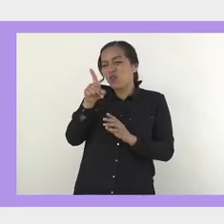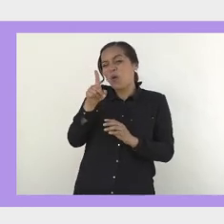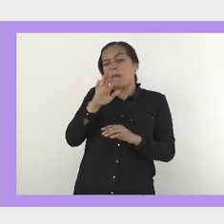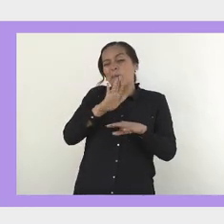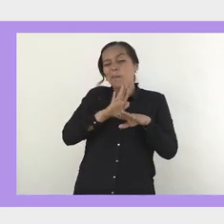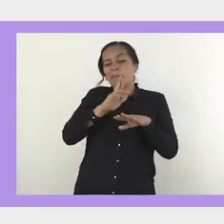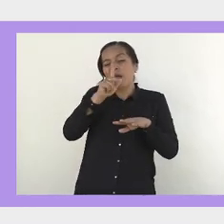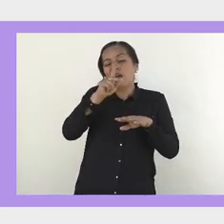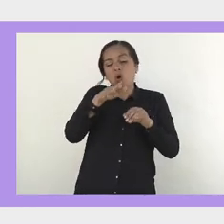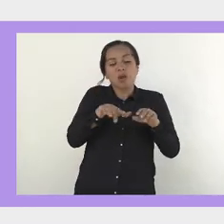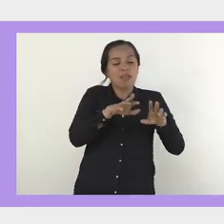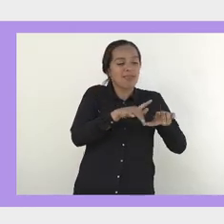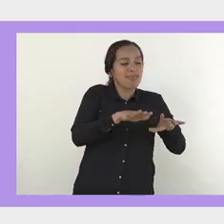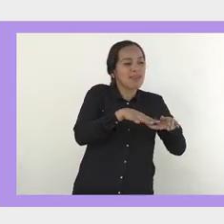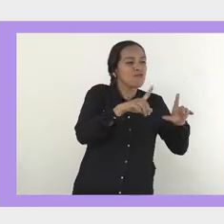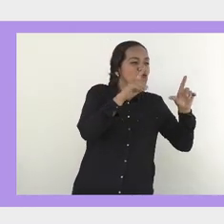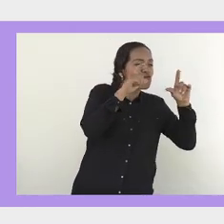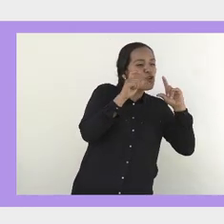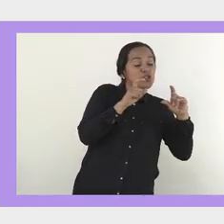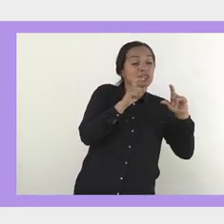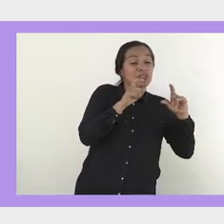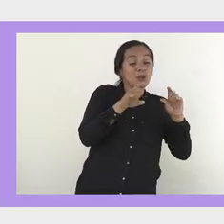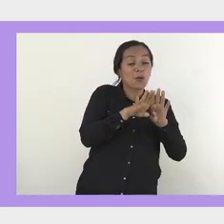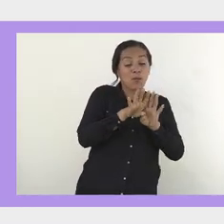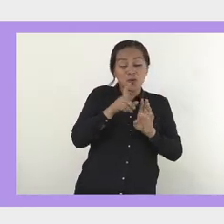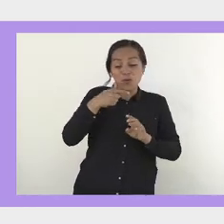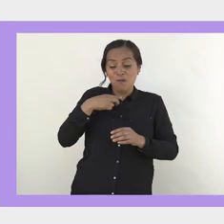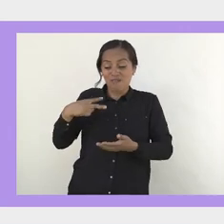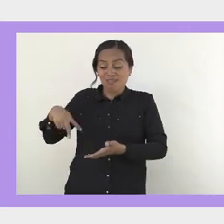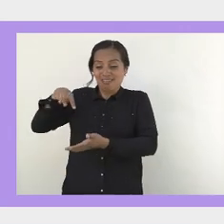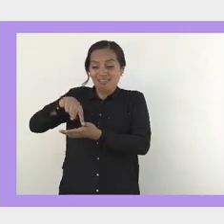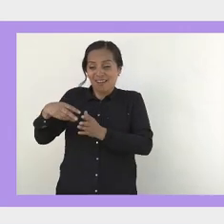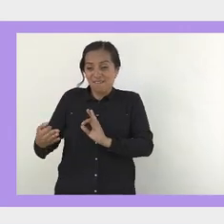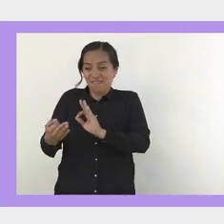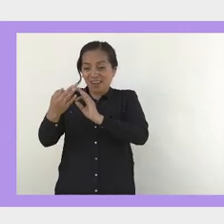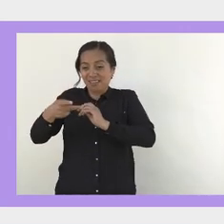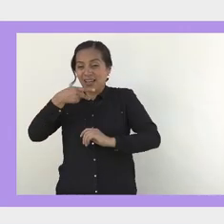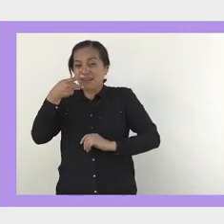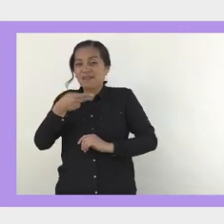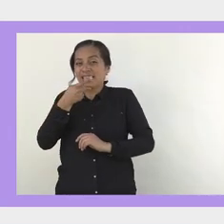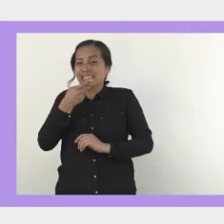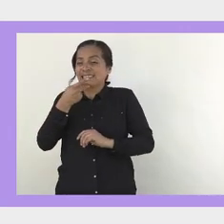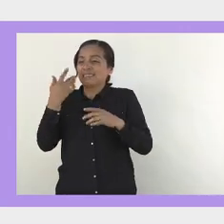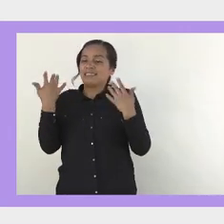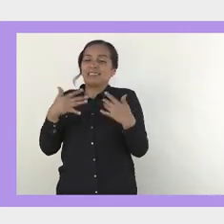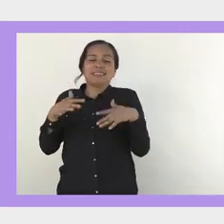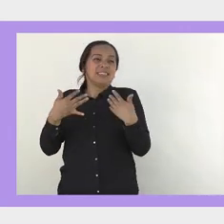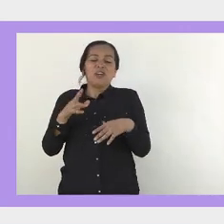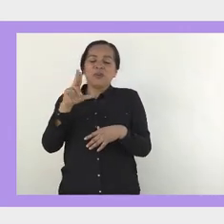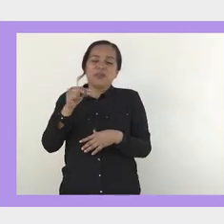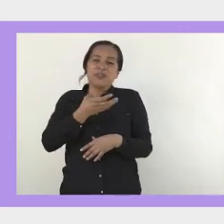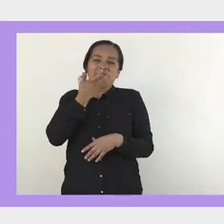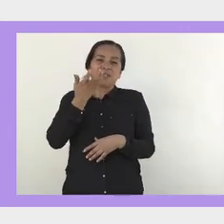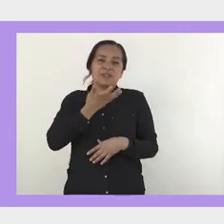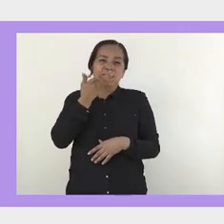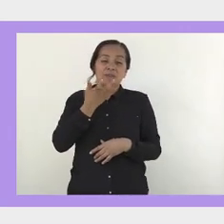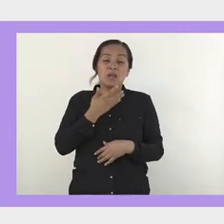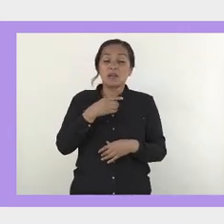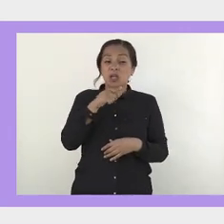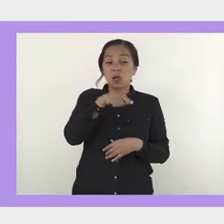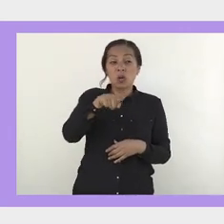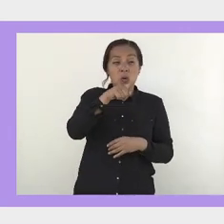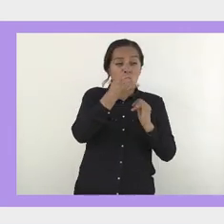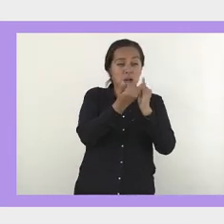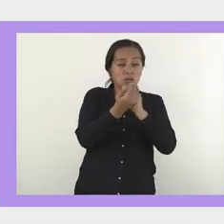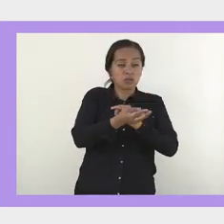computadora tomar fotos entonces creo que como a todos los que estamos aquí alguna vez el fútbol nos ha retado en